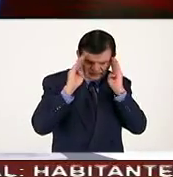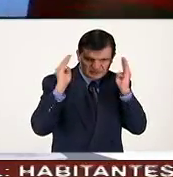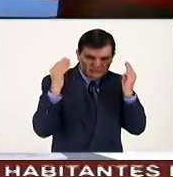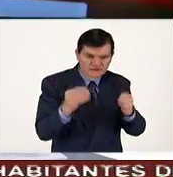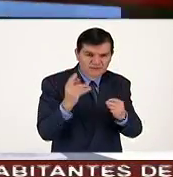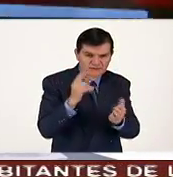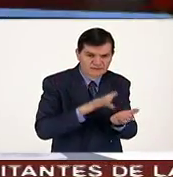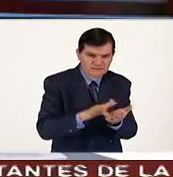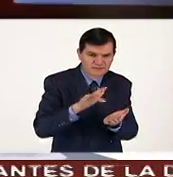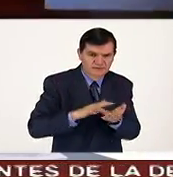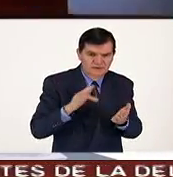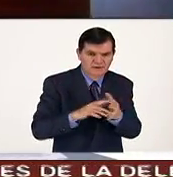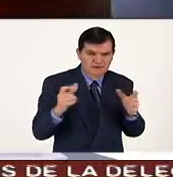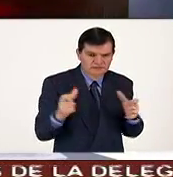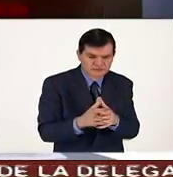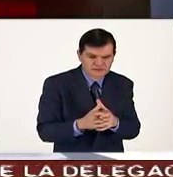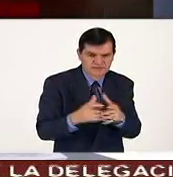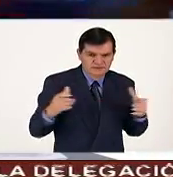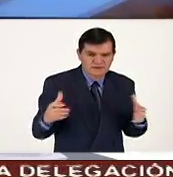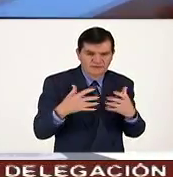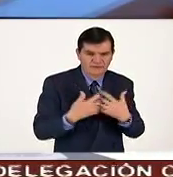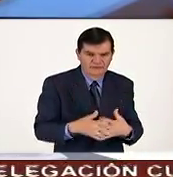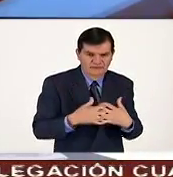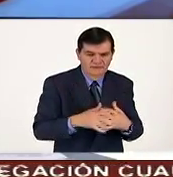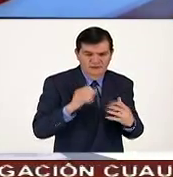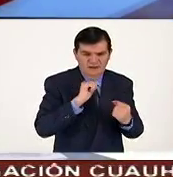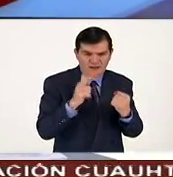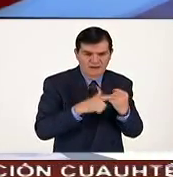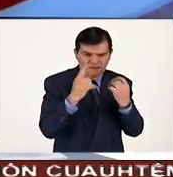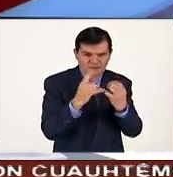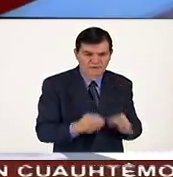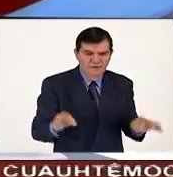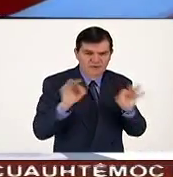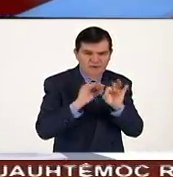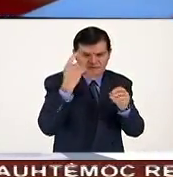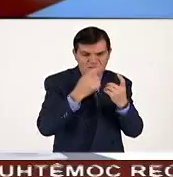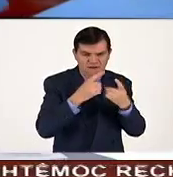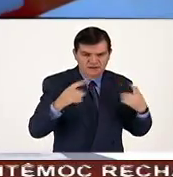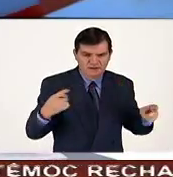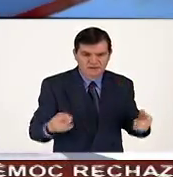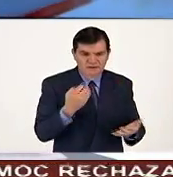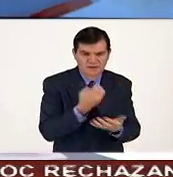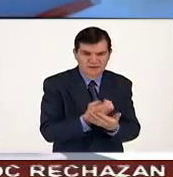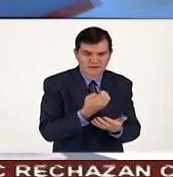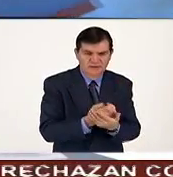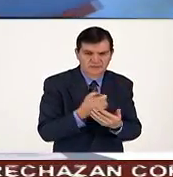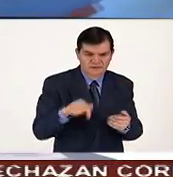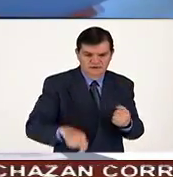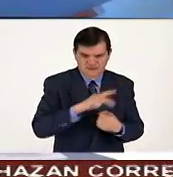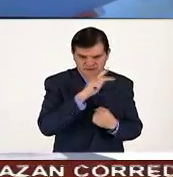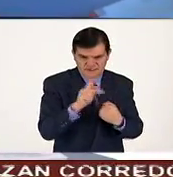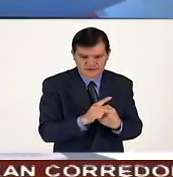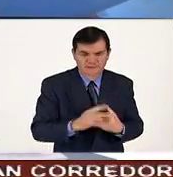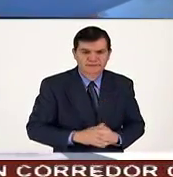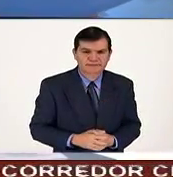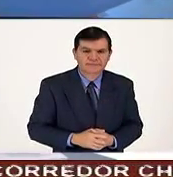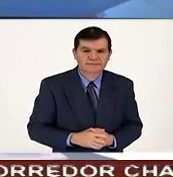principal apoyar a la pequeña y a la mediana empresa, algo muy importante para el desarrollo económico en nuestro país.